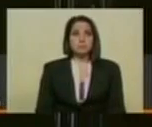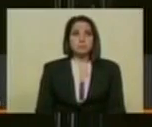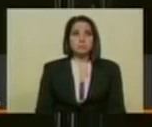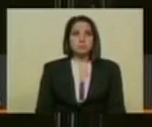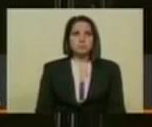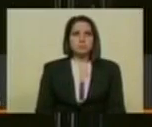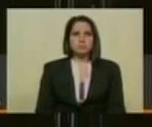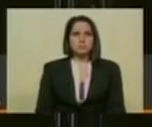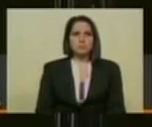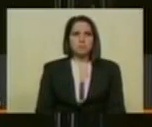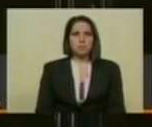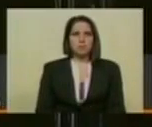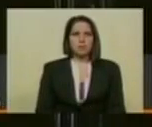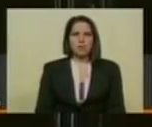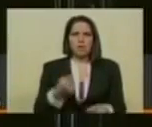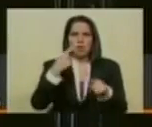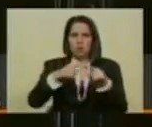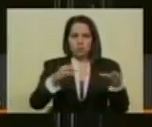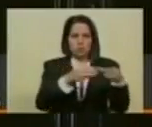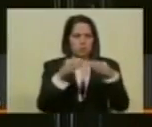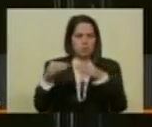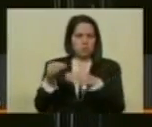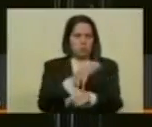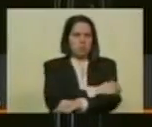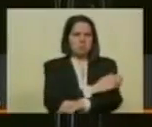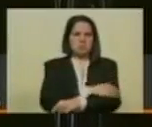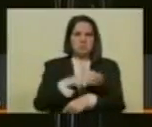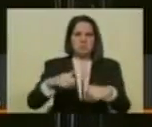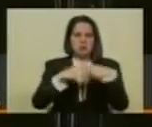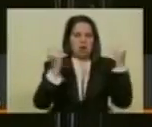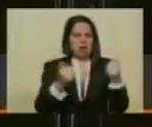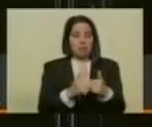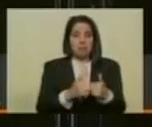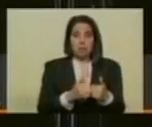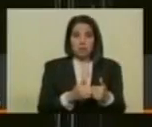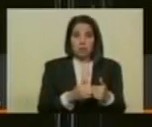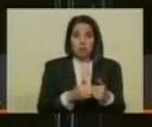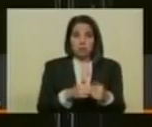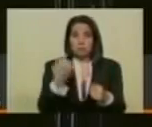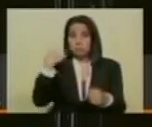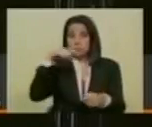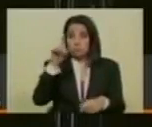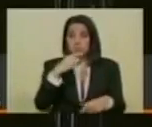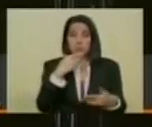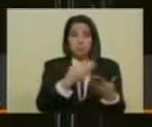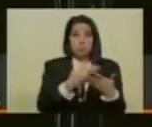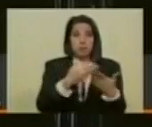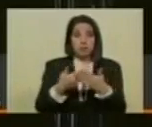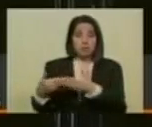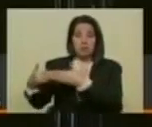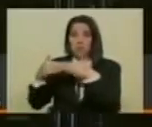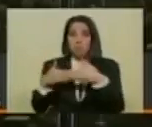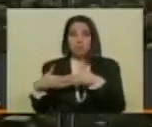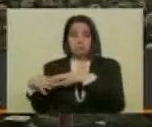más radicales, violentos de la oposición. Su única exigencia era la misma del imperio: